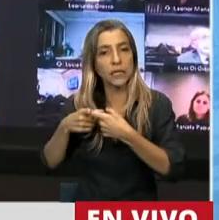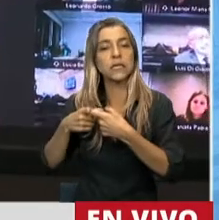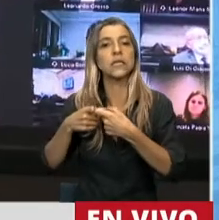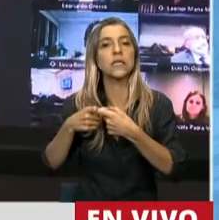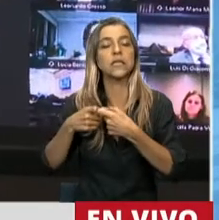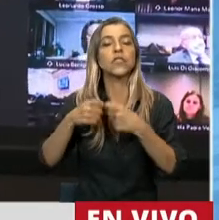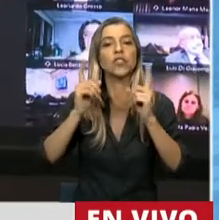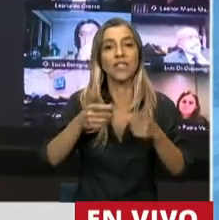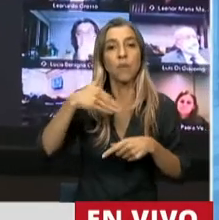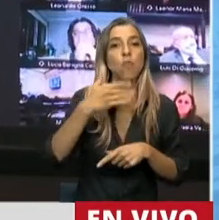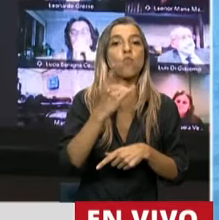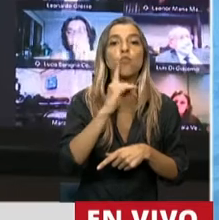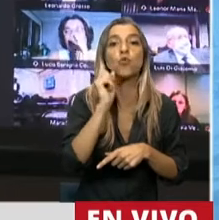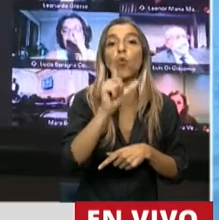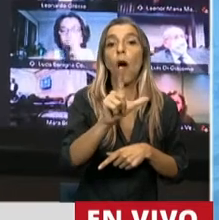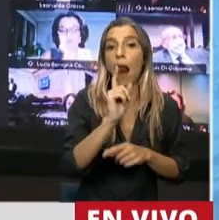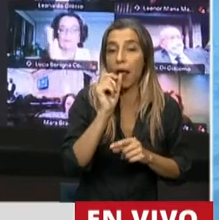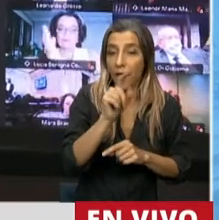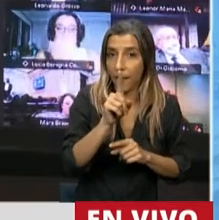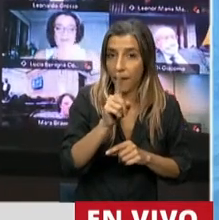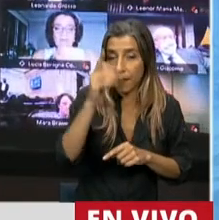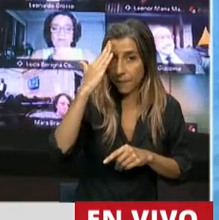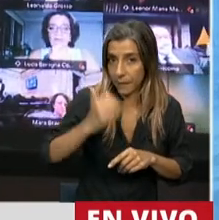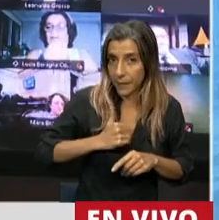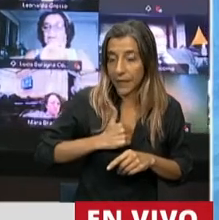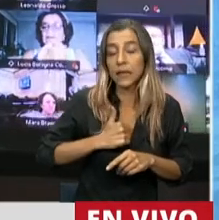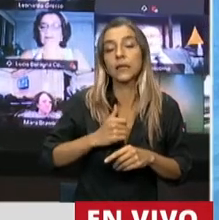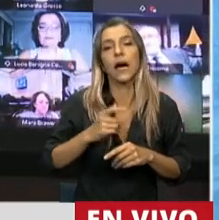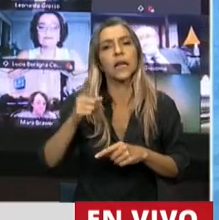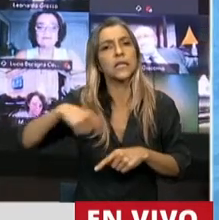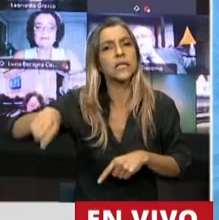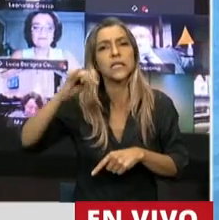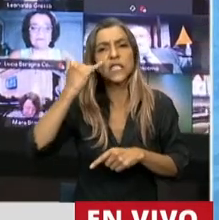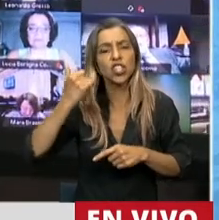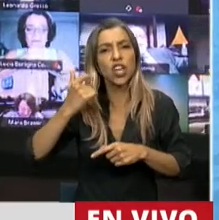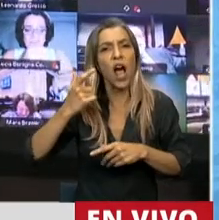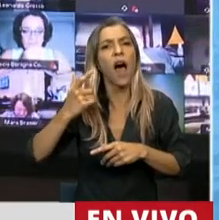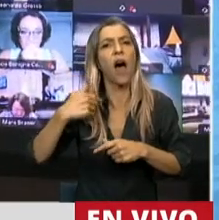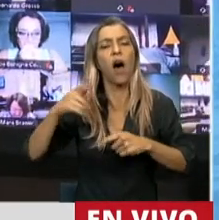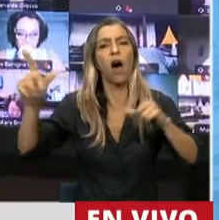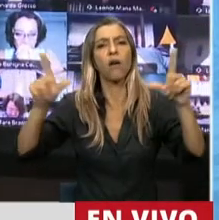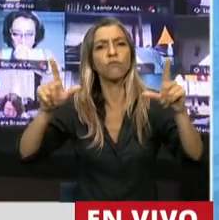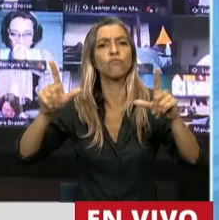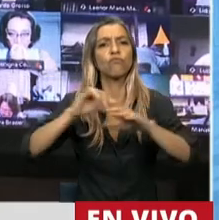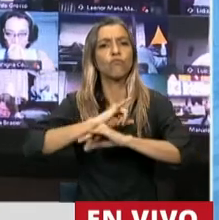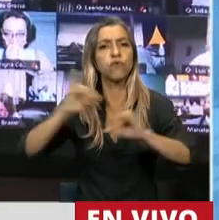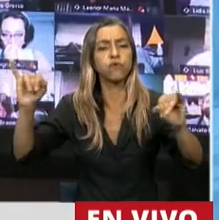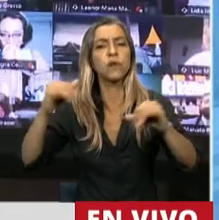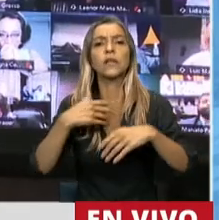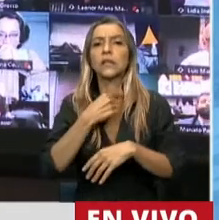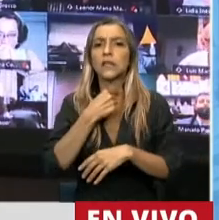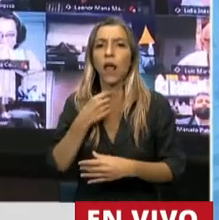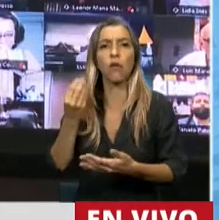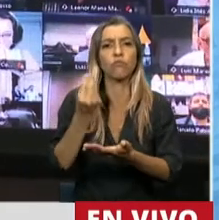mutuales militares, ¿no? Que se han presentado en sociedad, y así lo indican los medios de comunicación, con la intención de, comillas, representar ante la